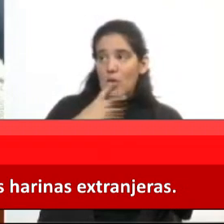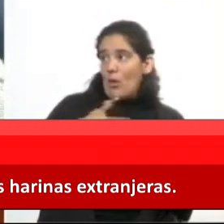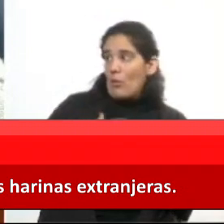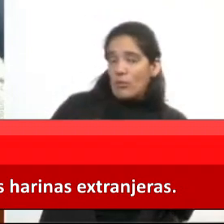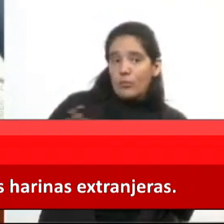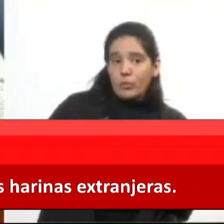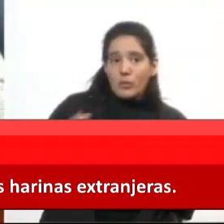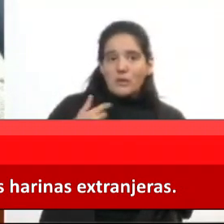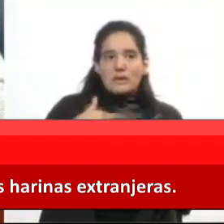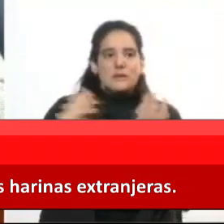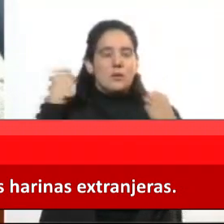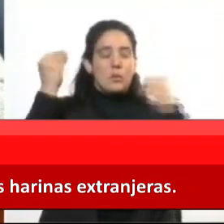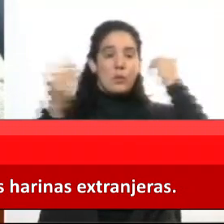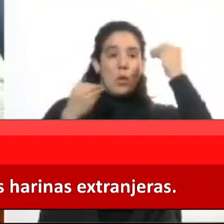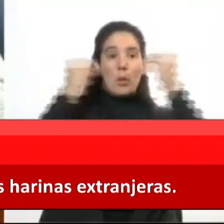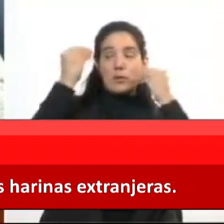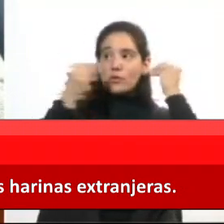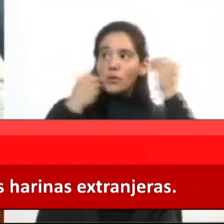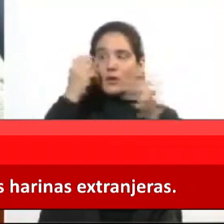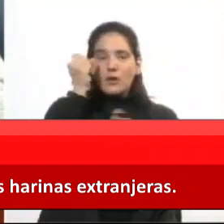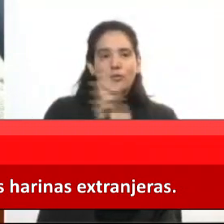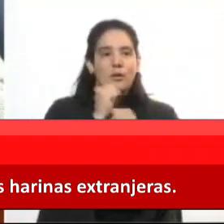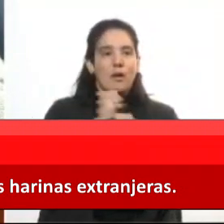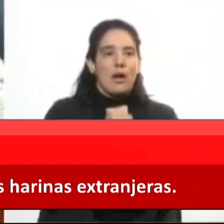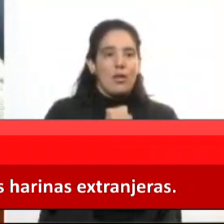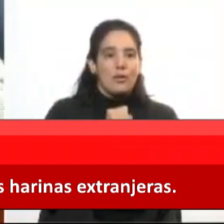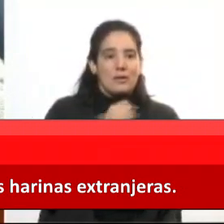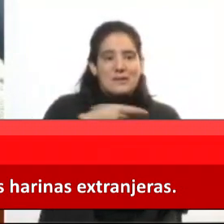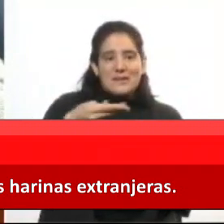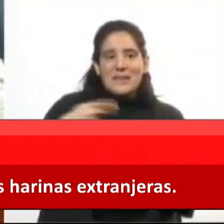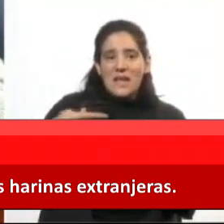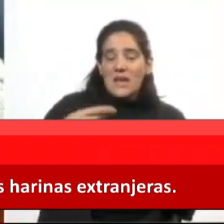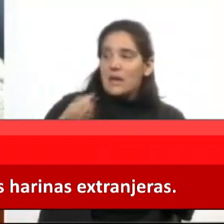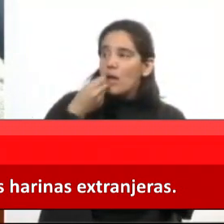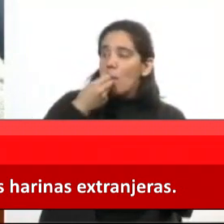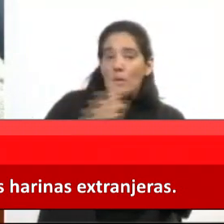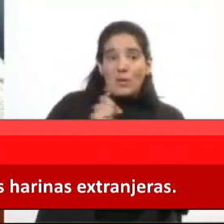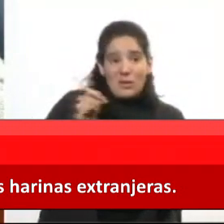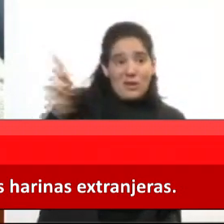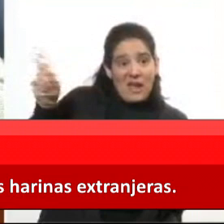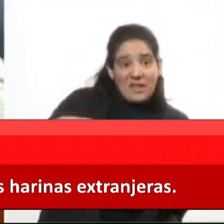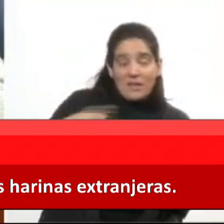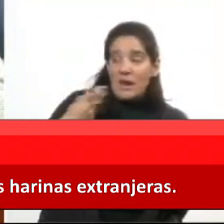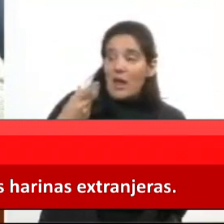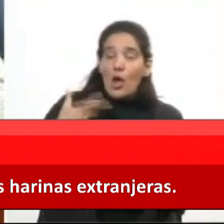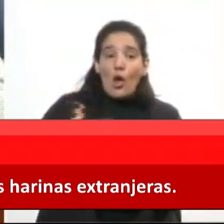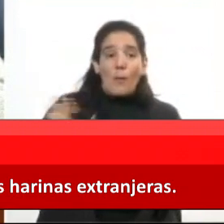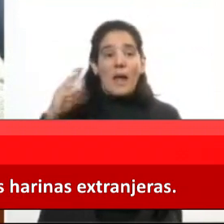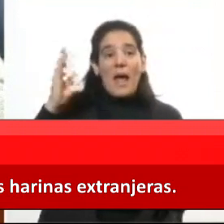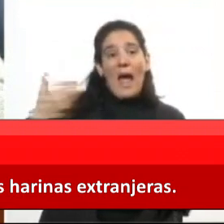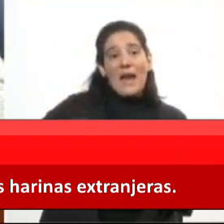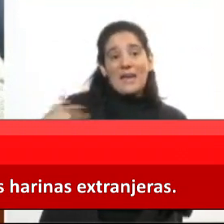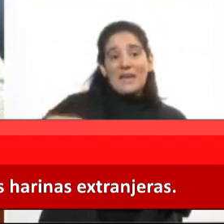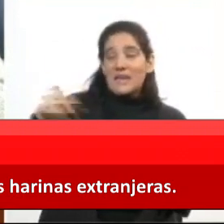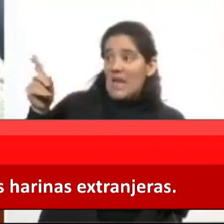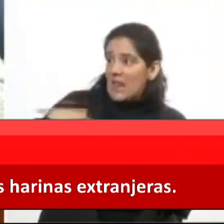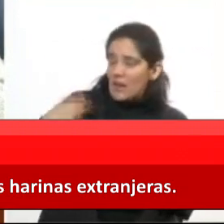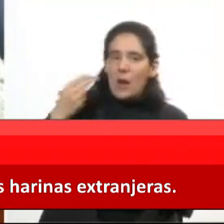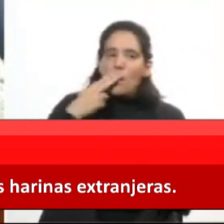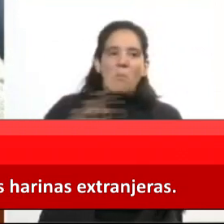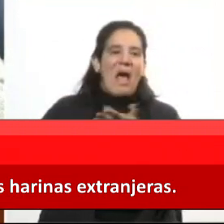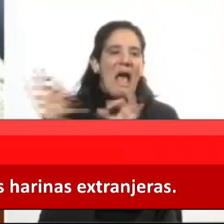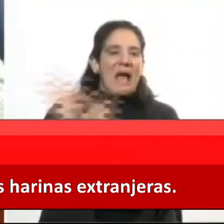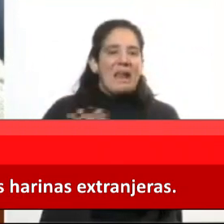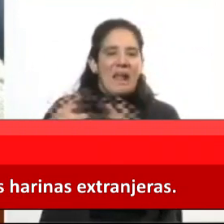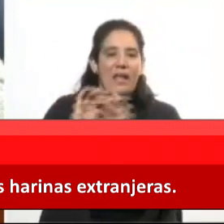que entenderse la preocupación de las y los trabajadores. Si entra producción argentina sin pagar arancel, la competencia es desleal para